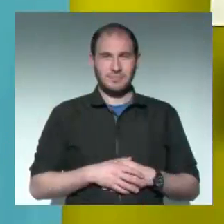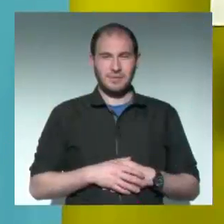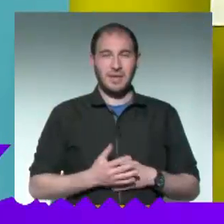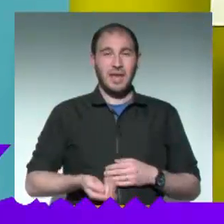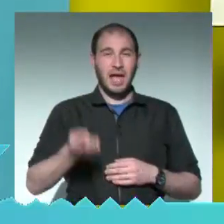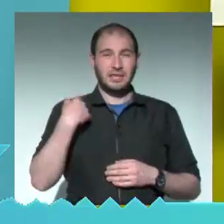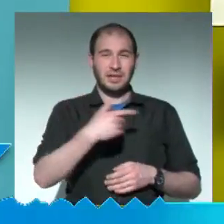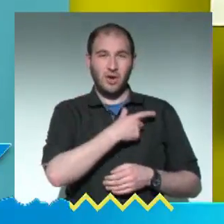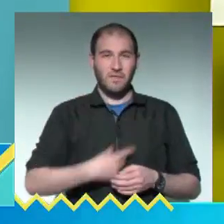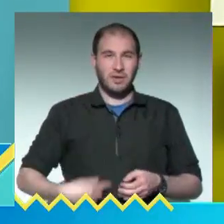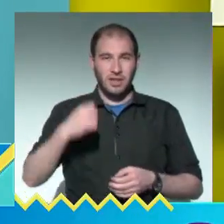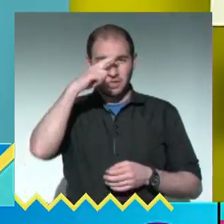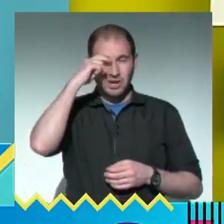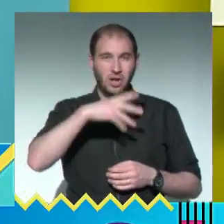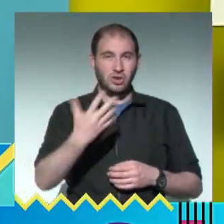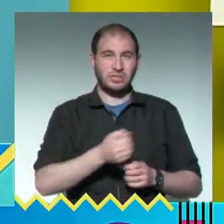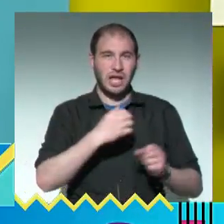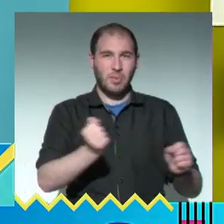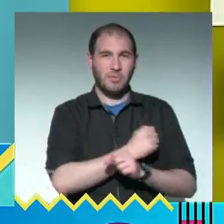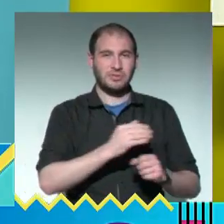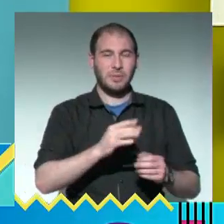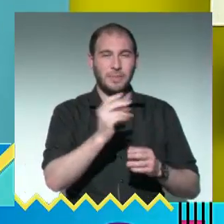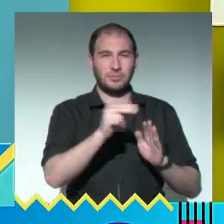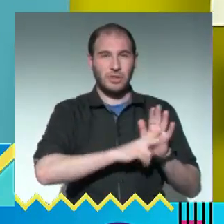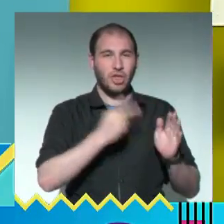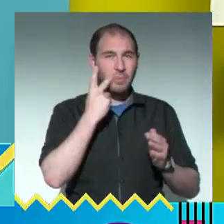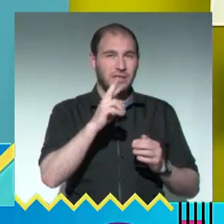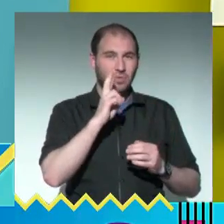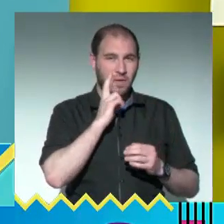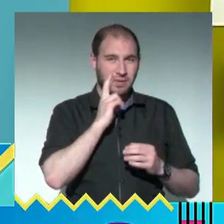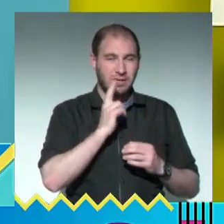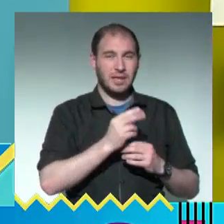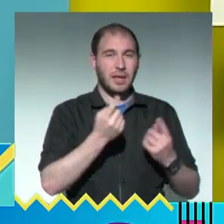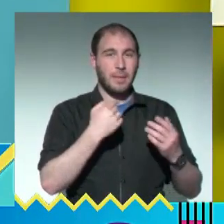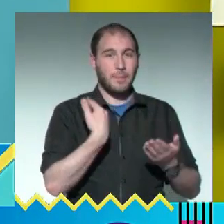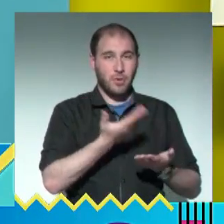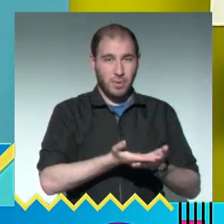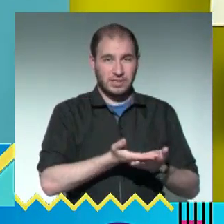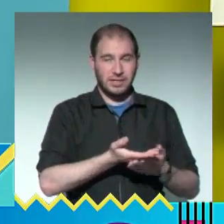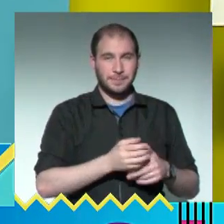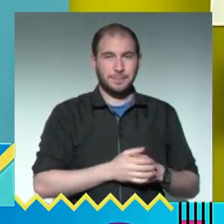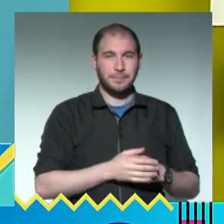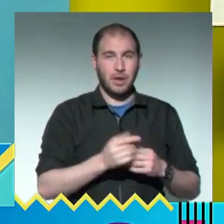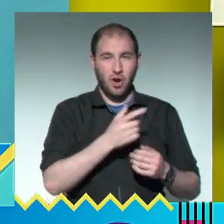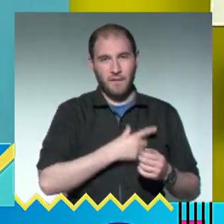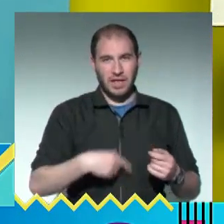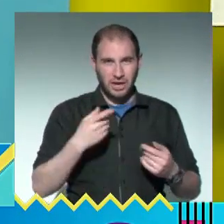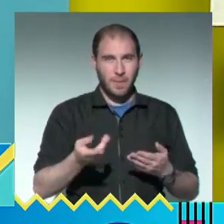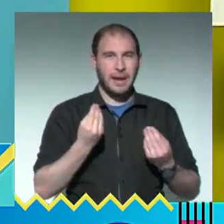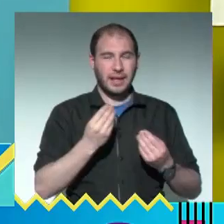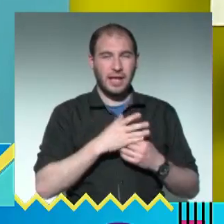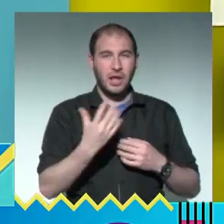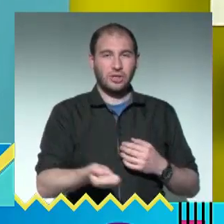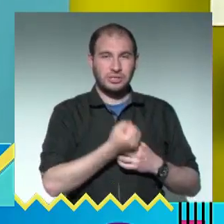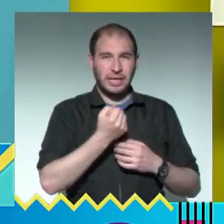Ayer el Ejecutivo Nacional logró esa media sanción del presupuesto 2019 propuesto, sí, justamente por el gobierno, para